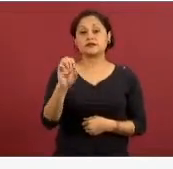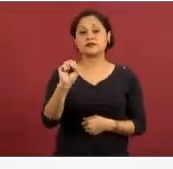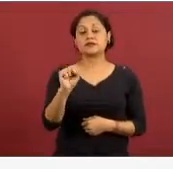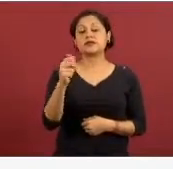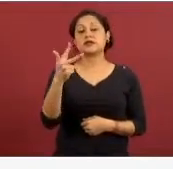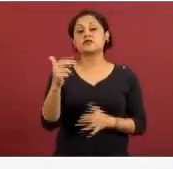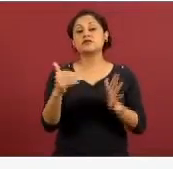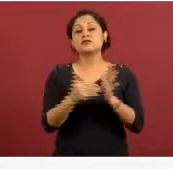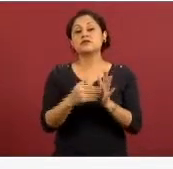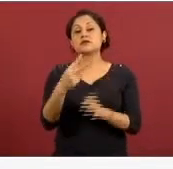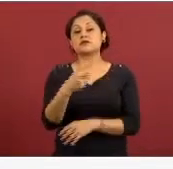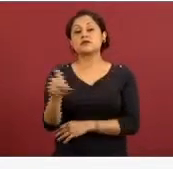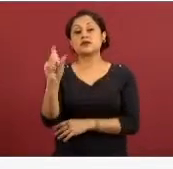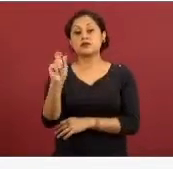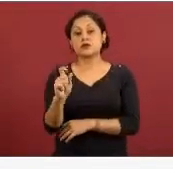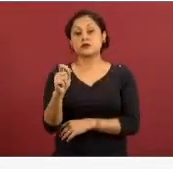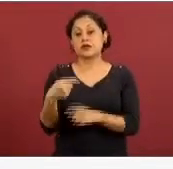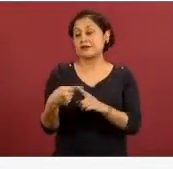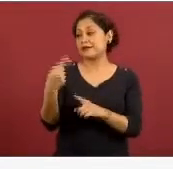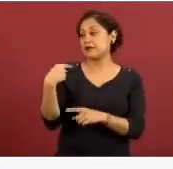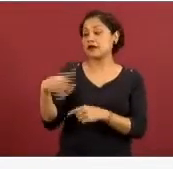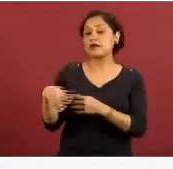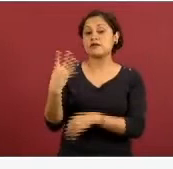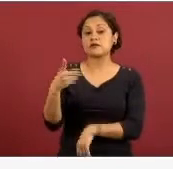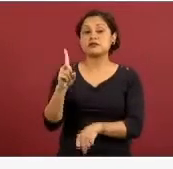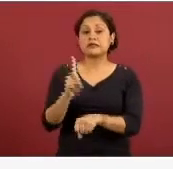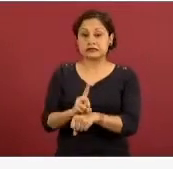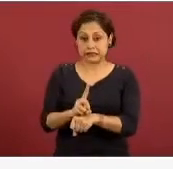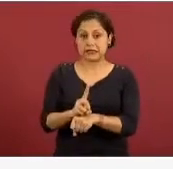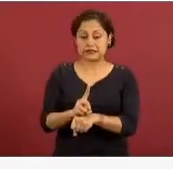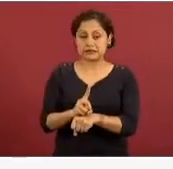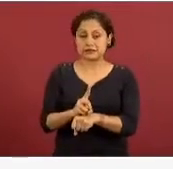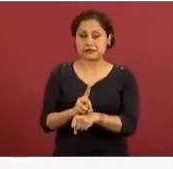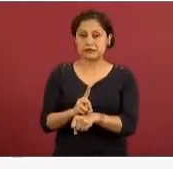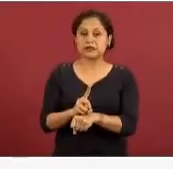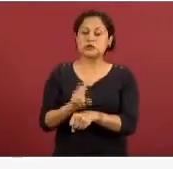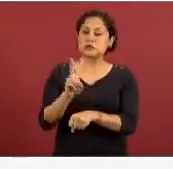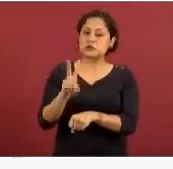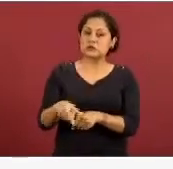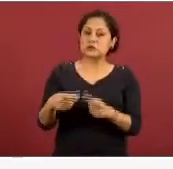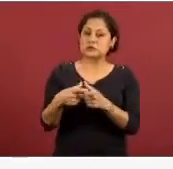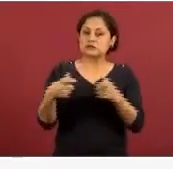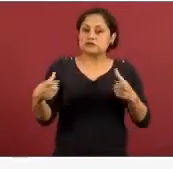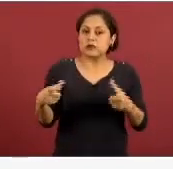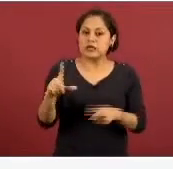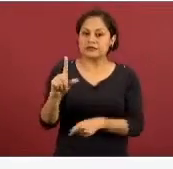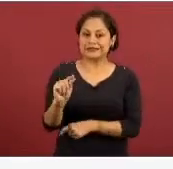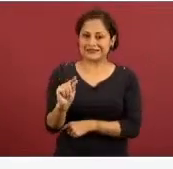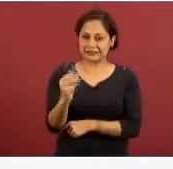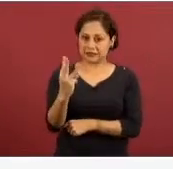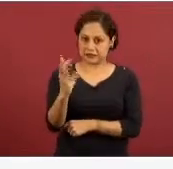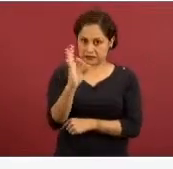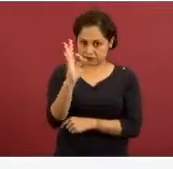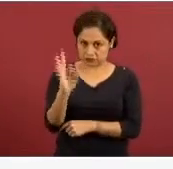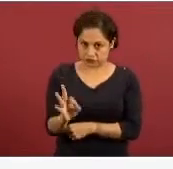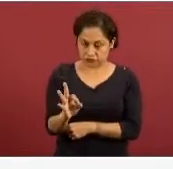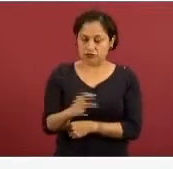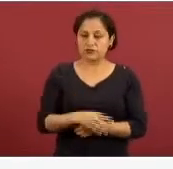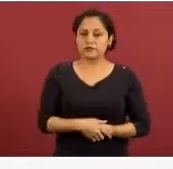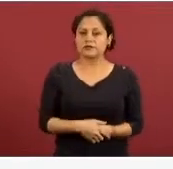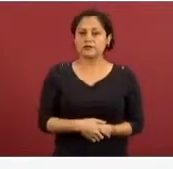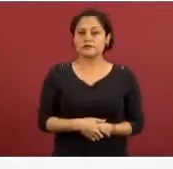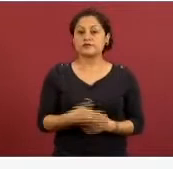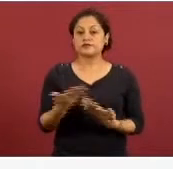338,220 casos en los últimos 14 días, lo cual representa una proporción del 73%. Para una tasa